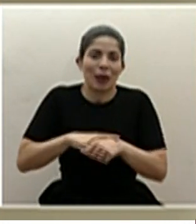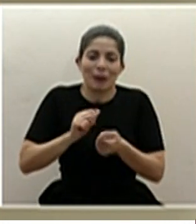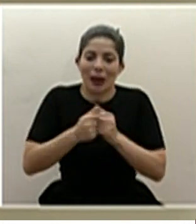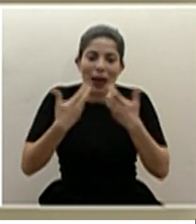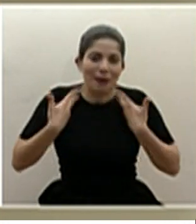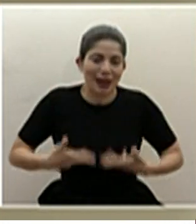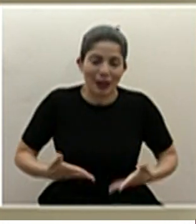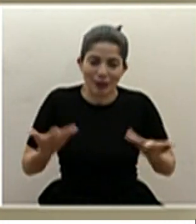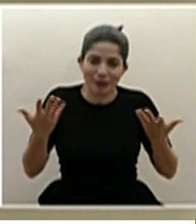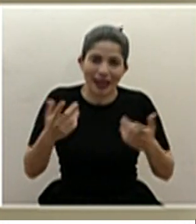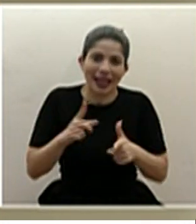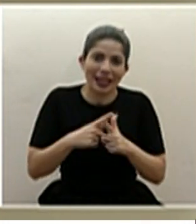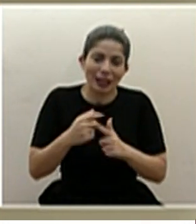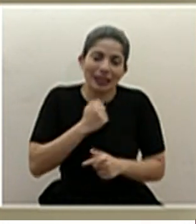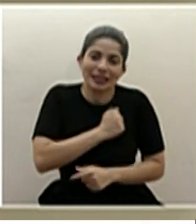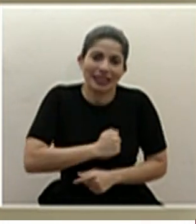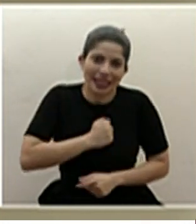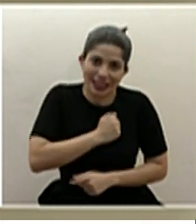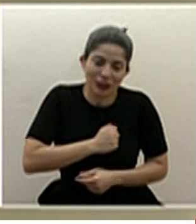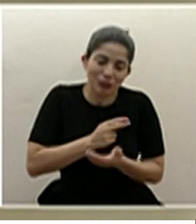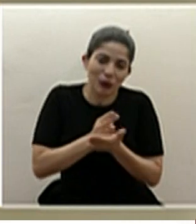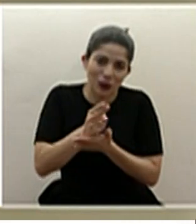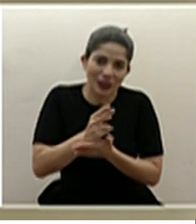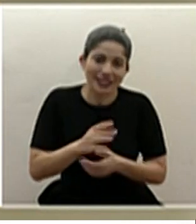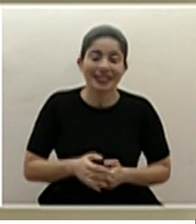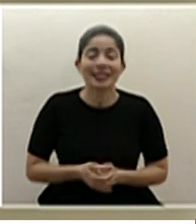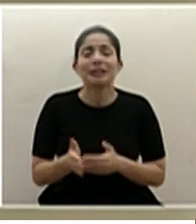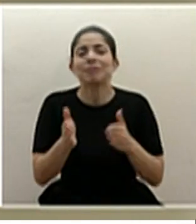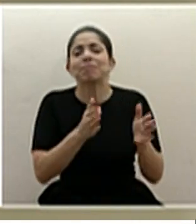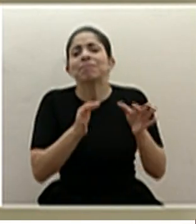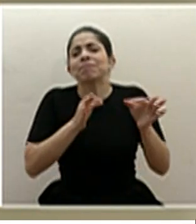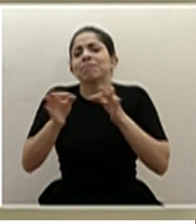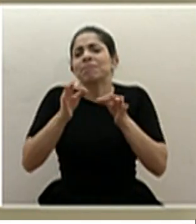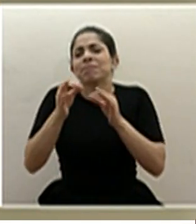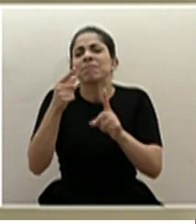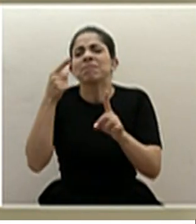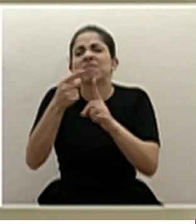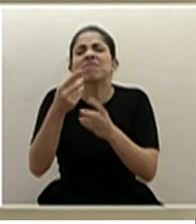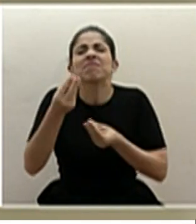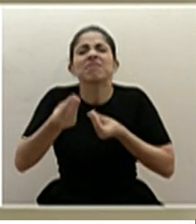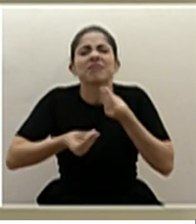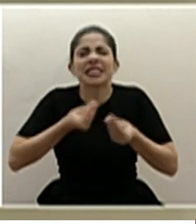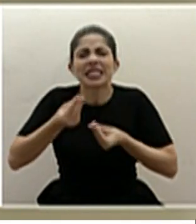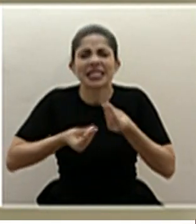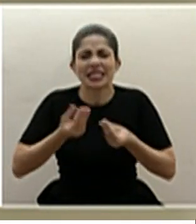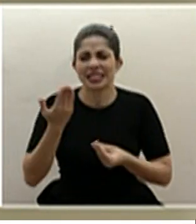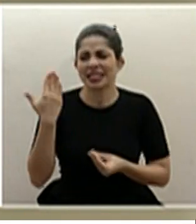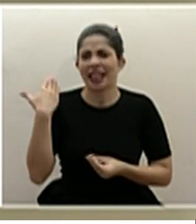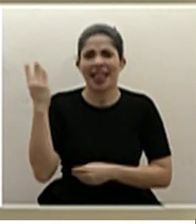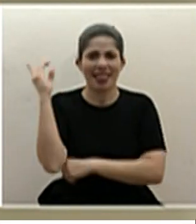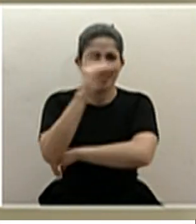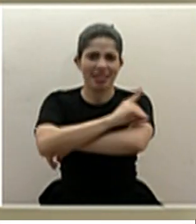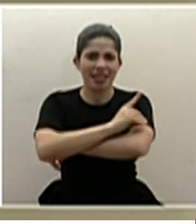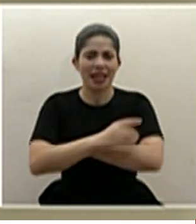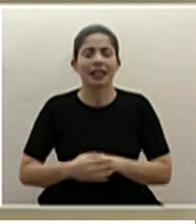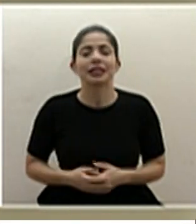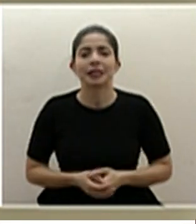prepararse adecuadamente, así es que mis más sinceras disculpas. Para explicarles un poquito lo que realizamos durante estos días,